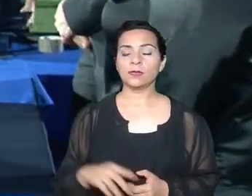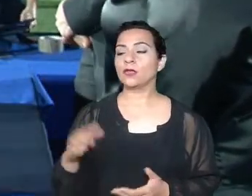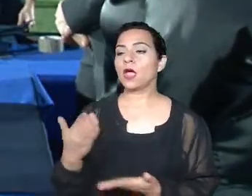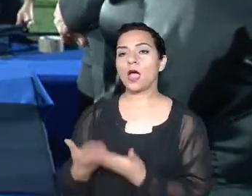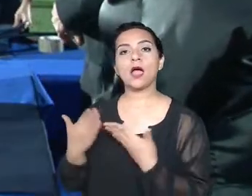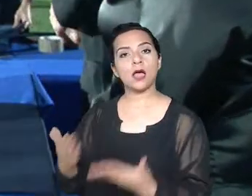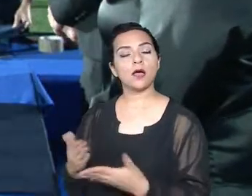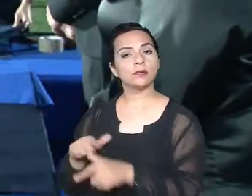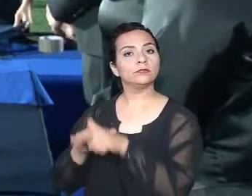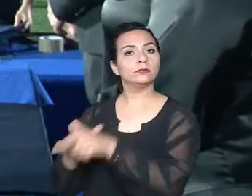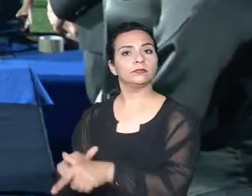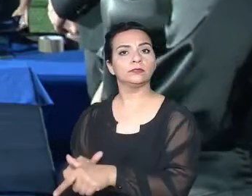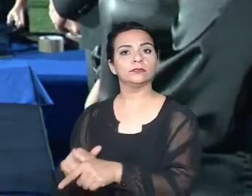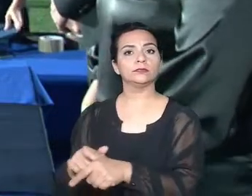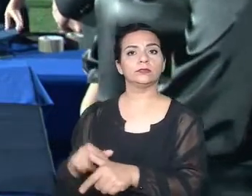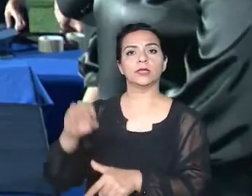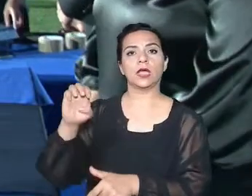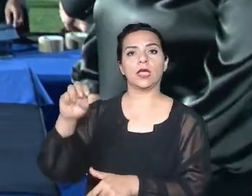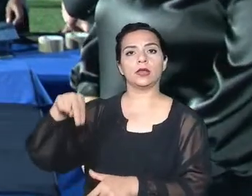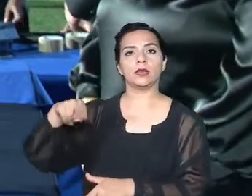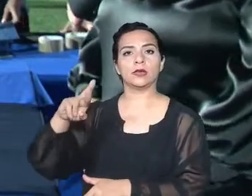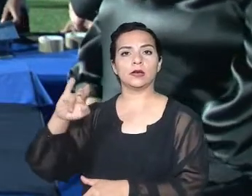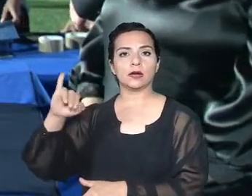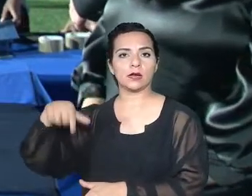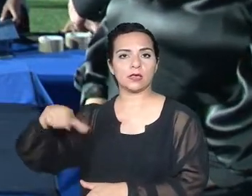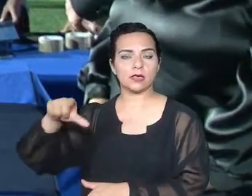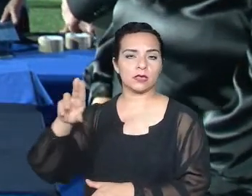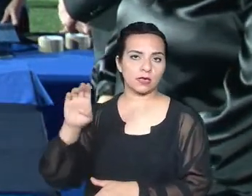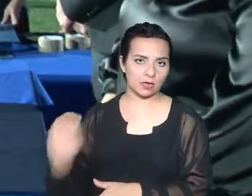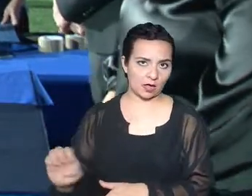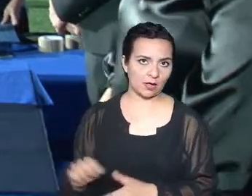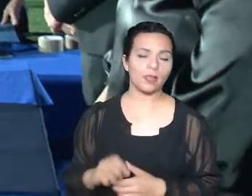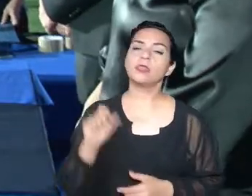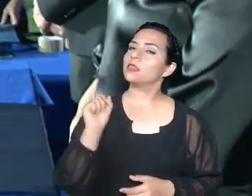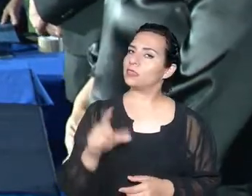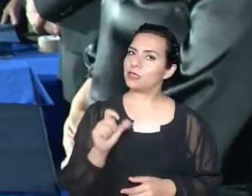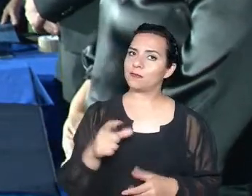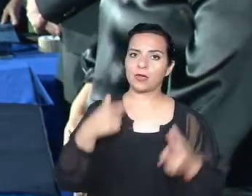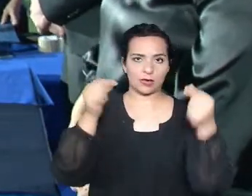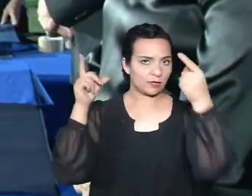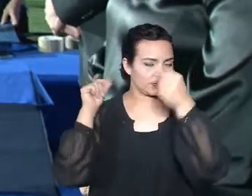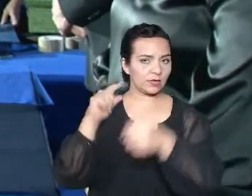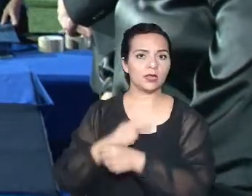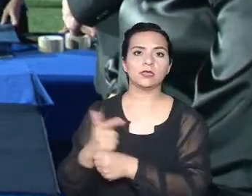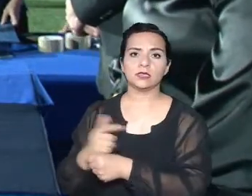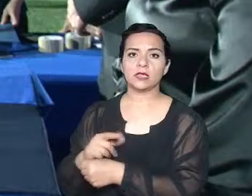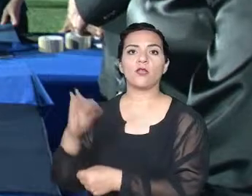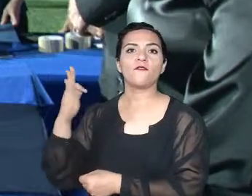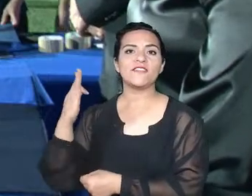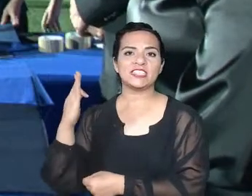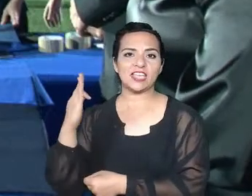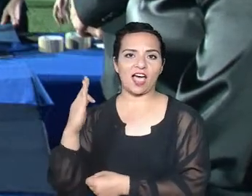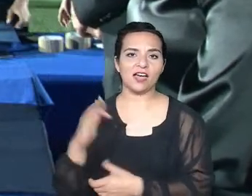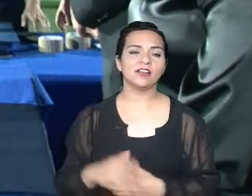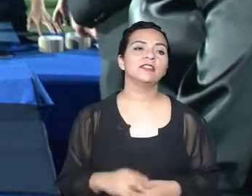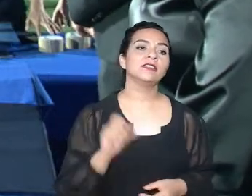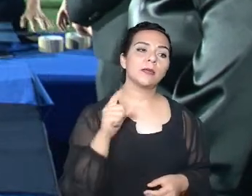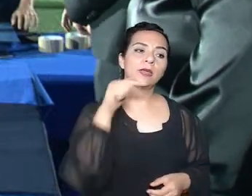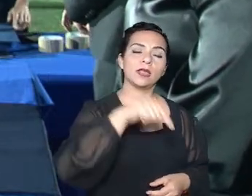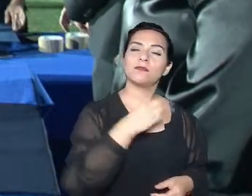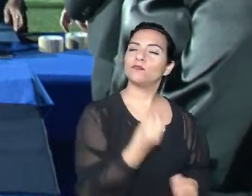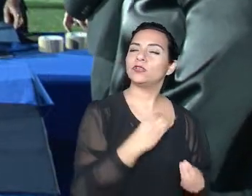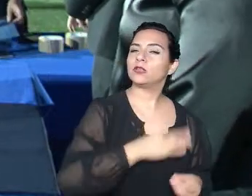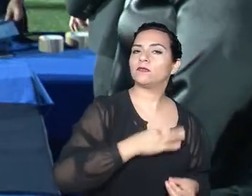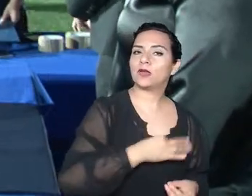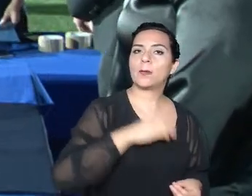Toque turno a continuación para Enrique Fernando Ceseña Avendaño, también egresando del programa de licenciatura en física. Muchas